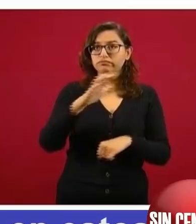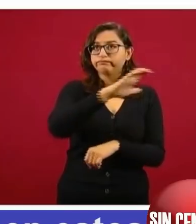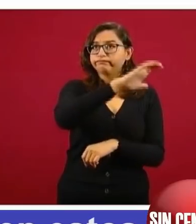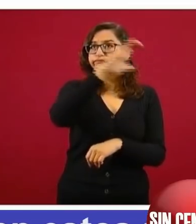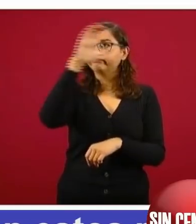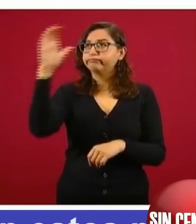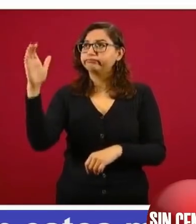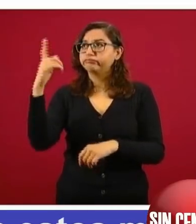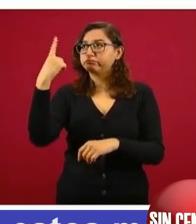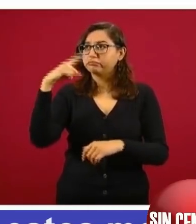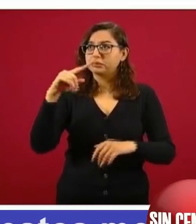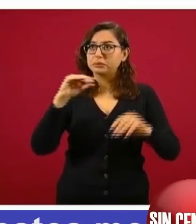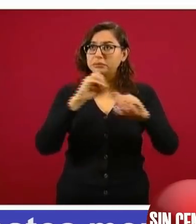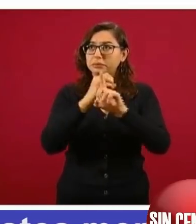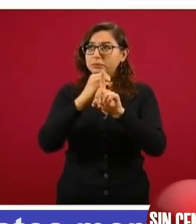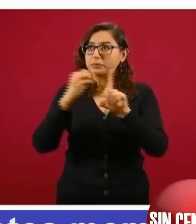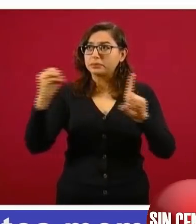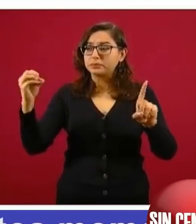aéreos.